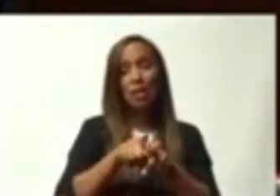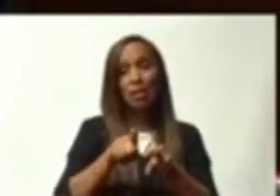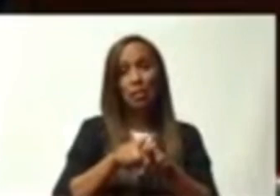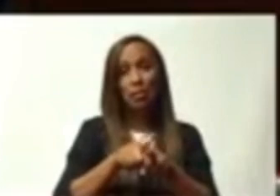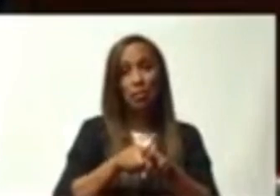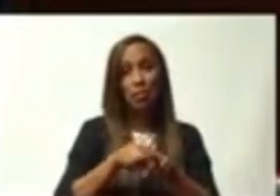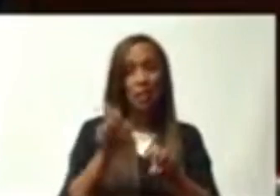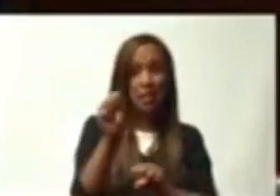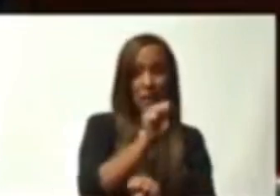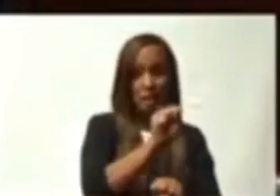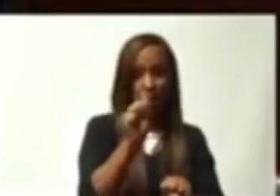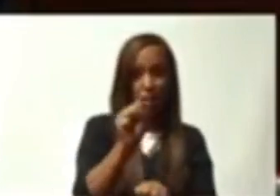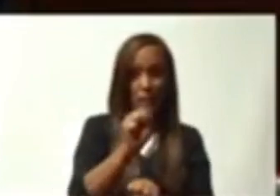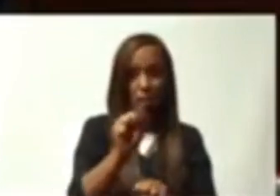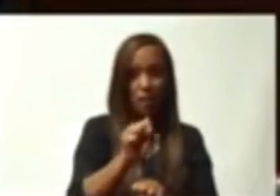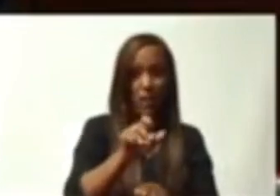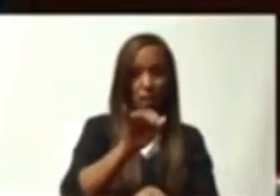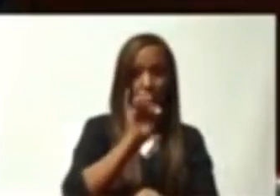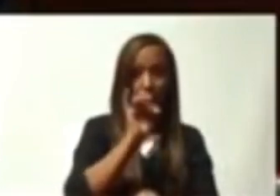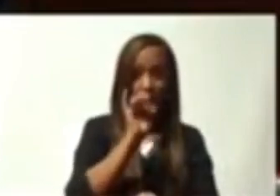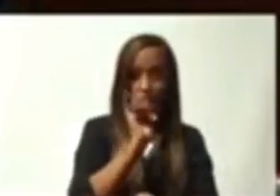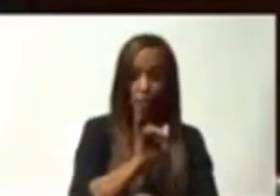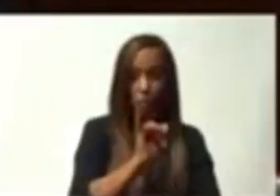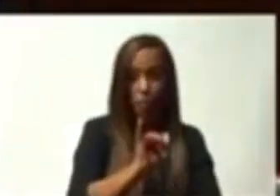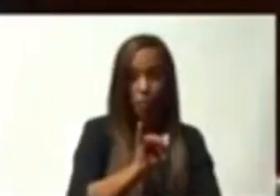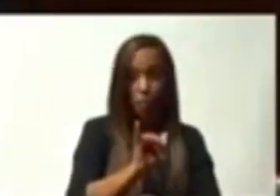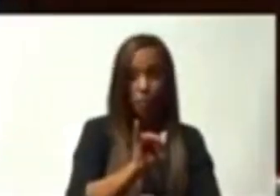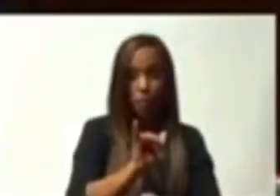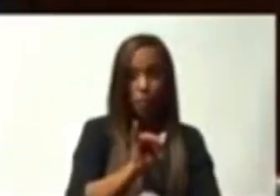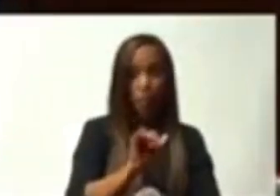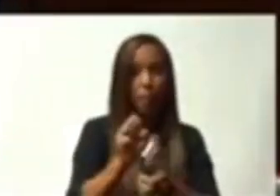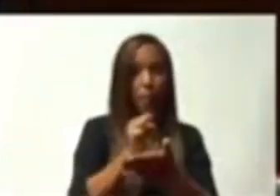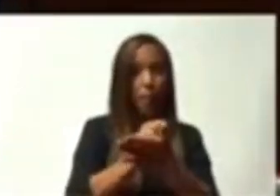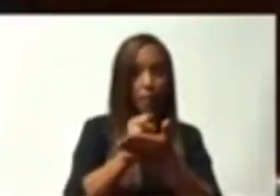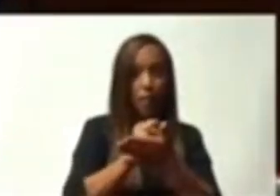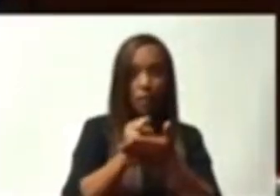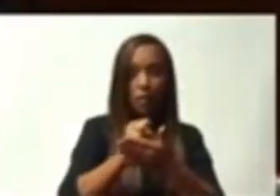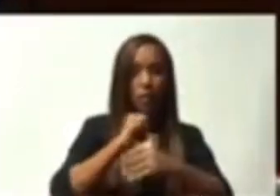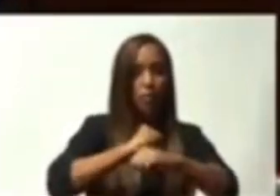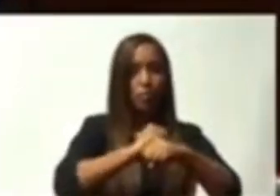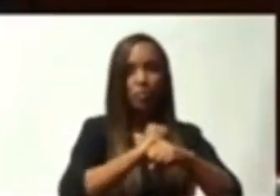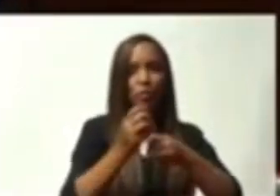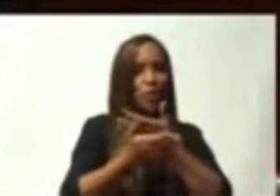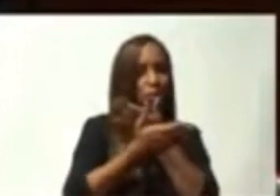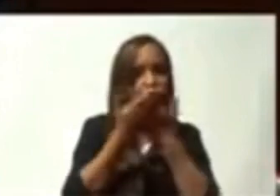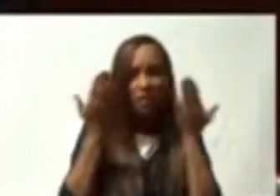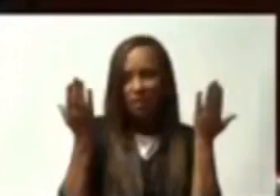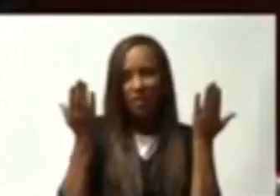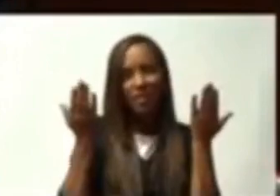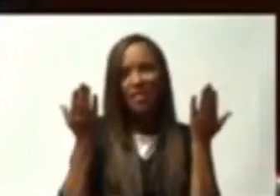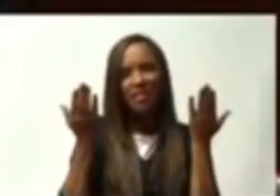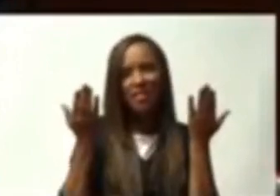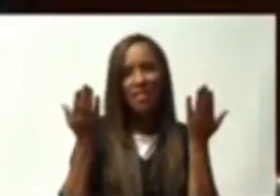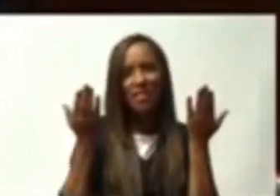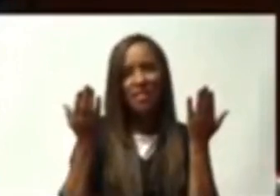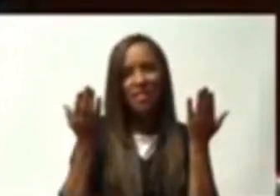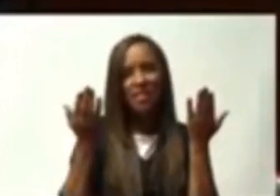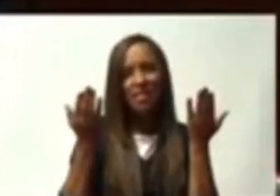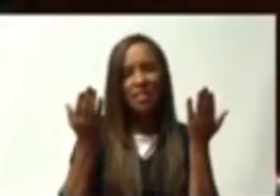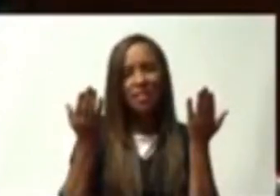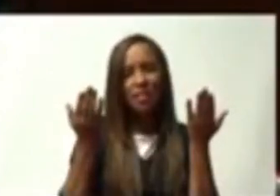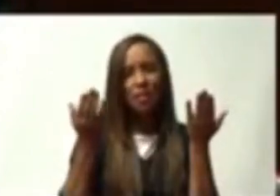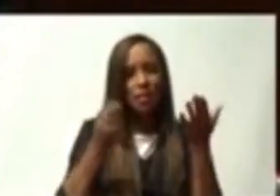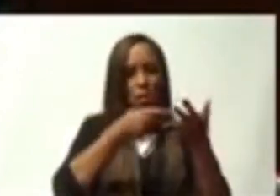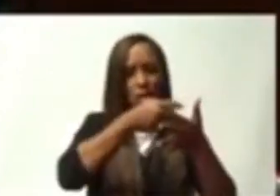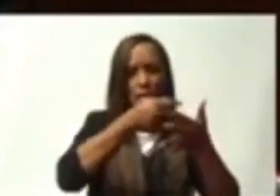37 placas, pero los daños que recibe la propiedad pública no son